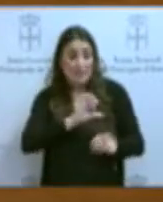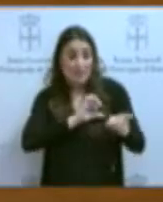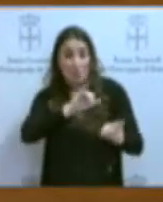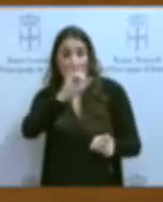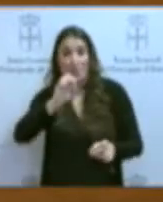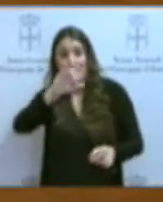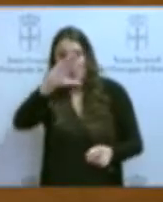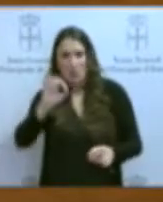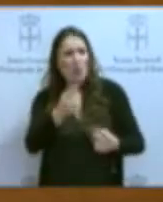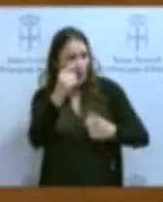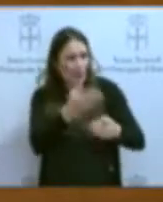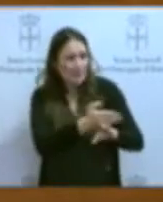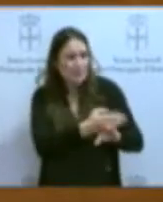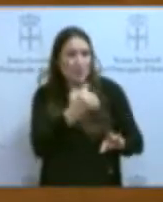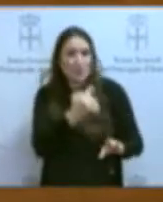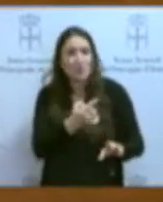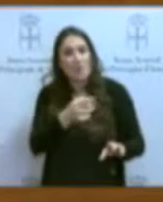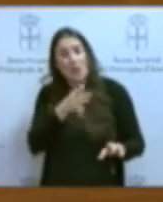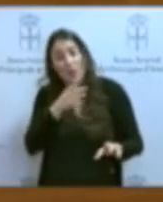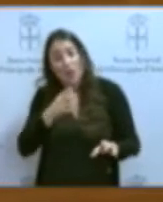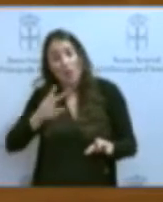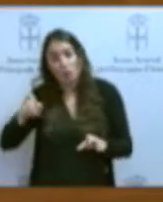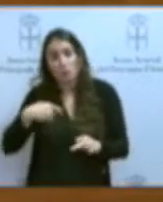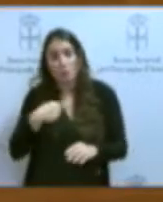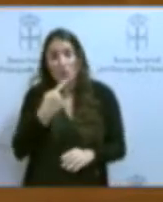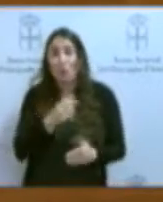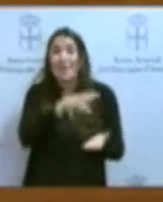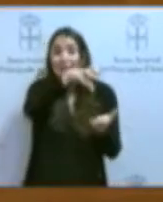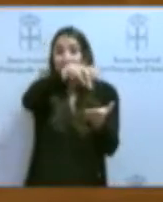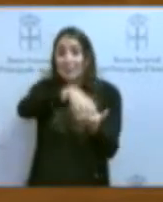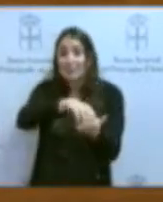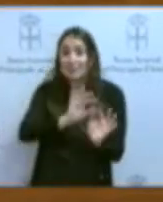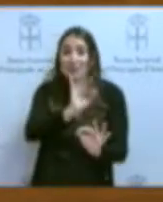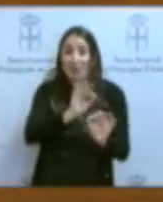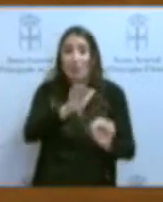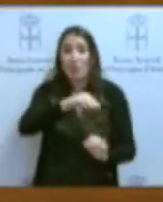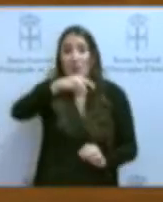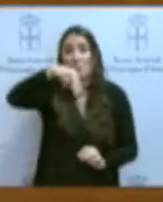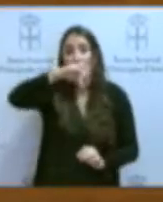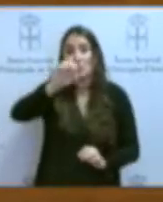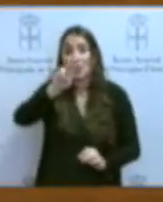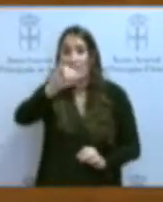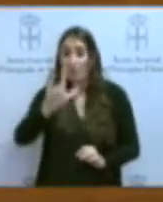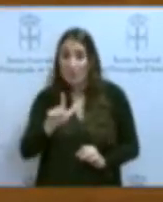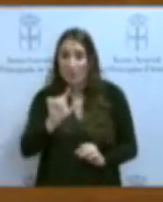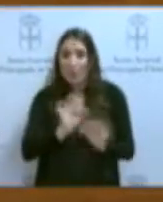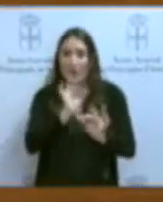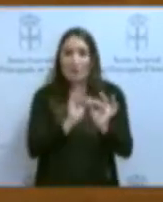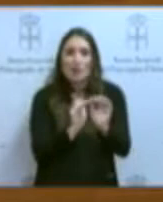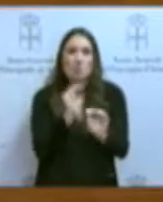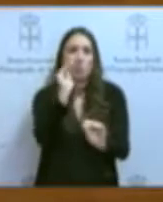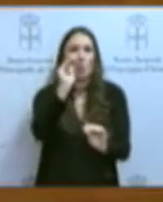referencia a alguna de ellas. Yo voy a hacer referencia a otra de ellas, la estación de Montevil, que registraba un pico de hasta